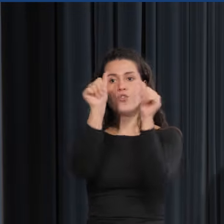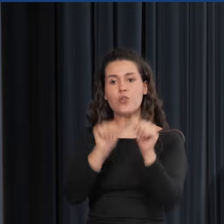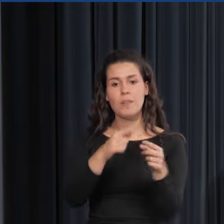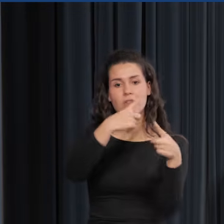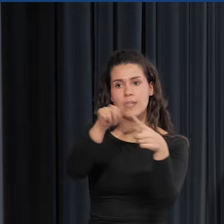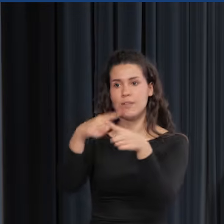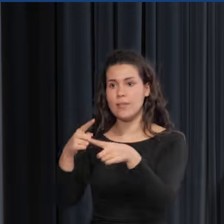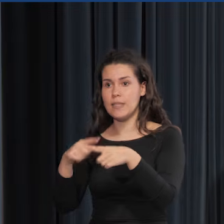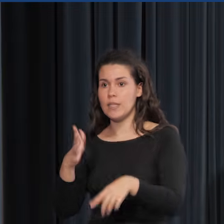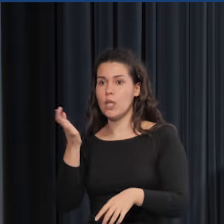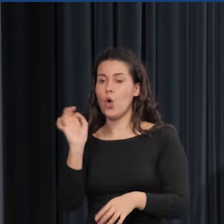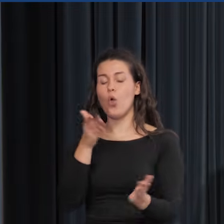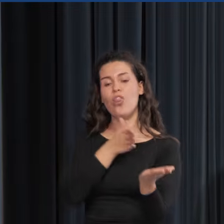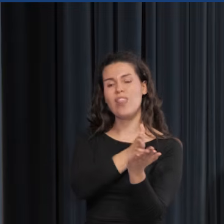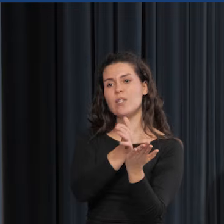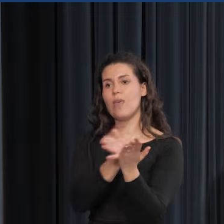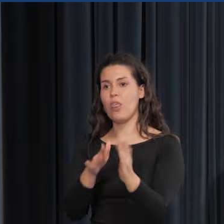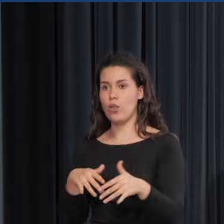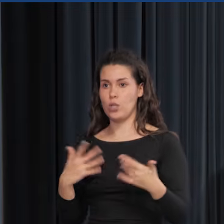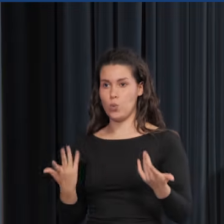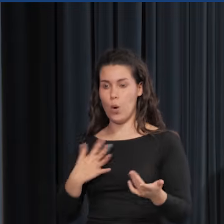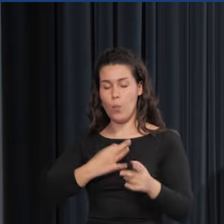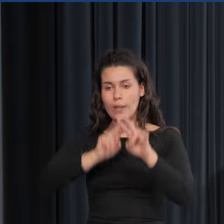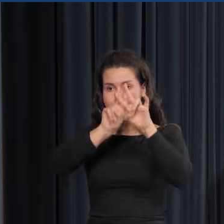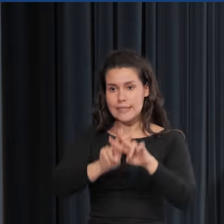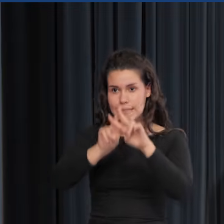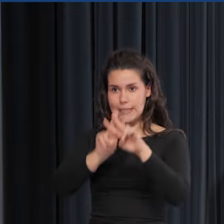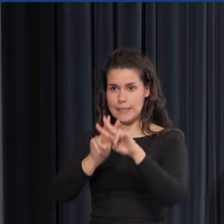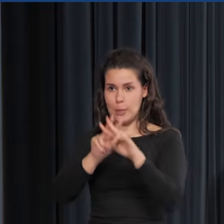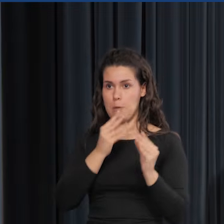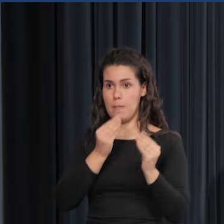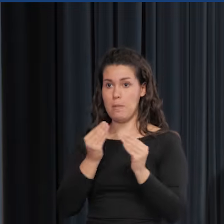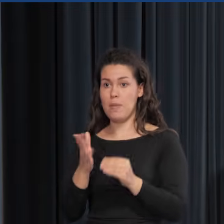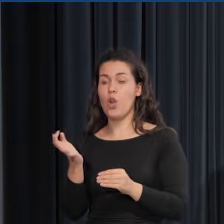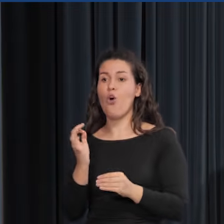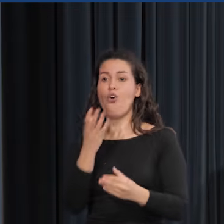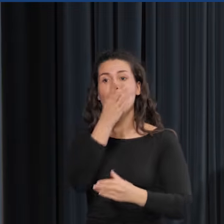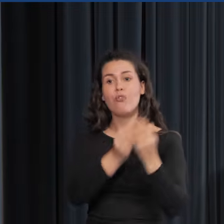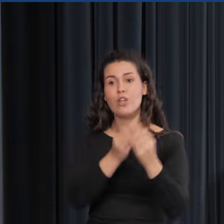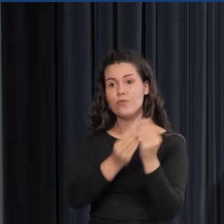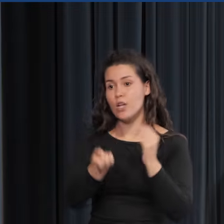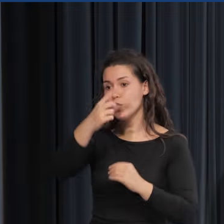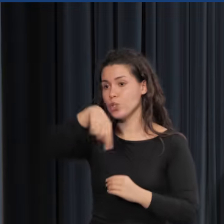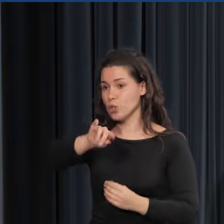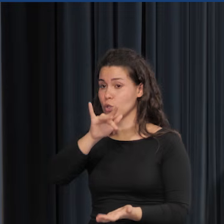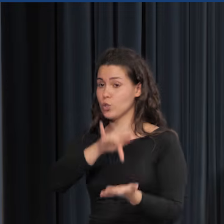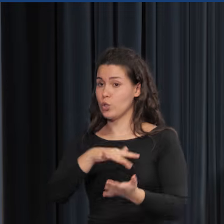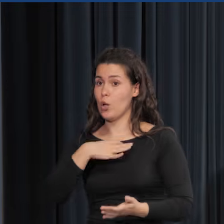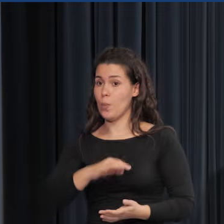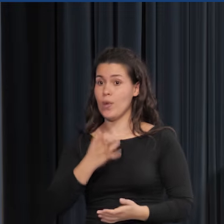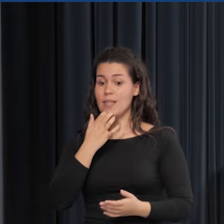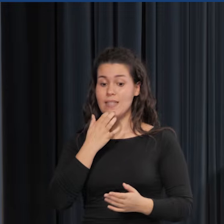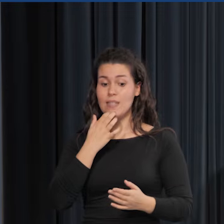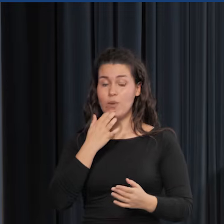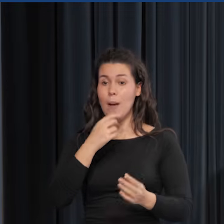posibles desviaciones o, por así decirlo, como defectos que podemos cometer a la hora de diseñar en una